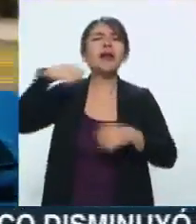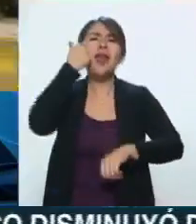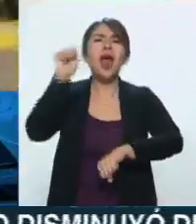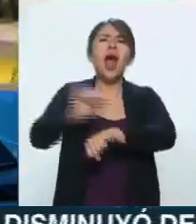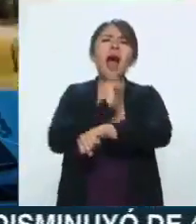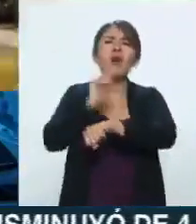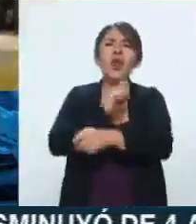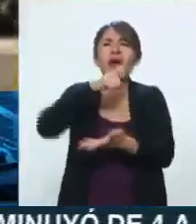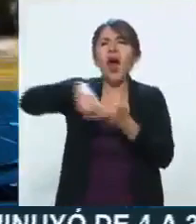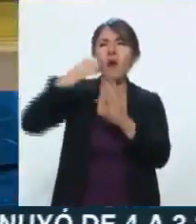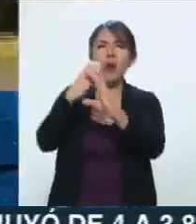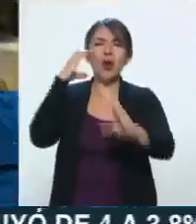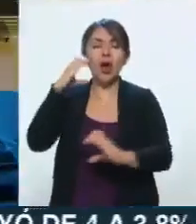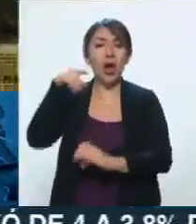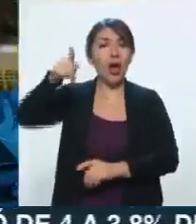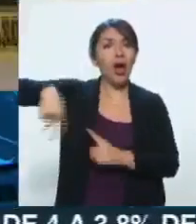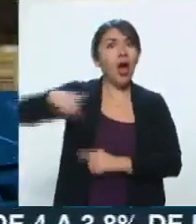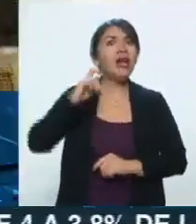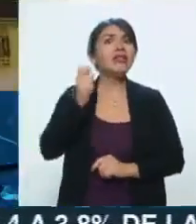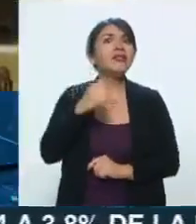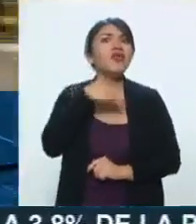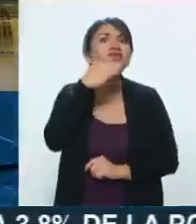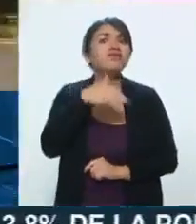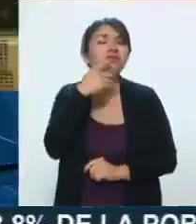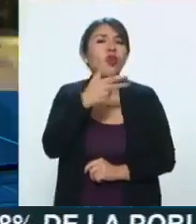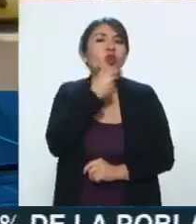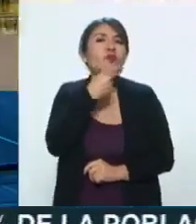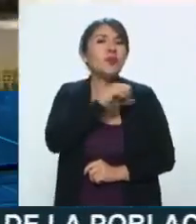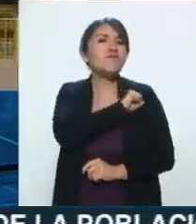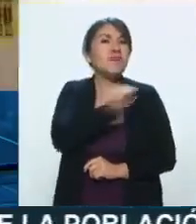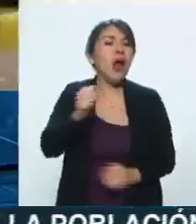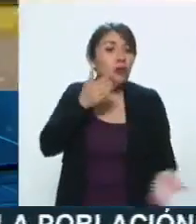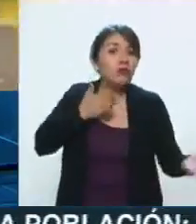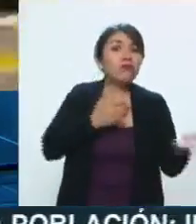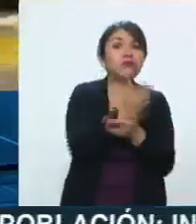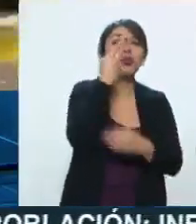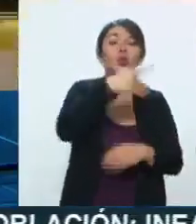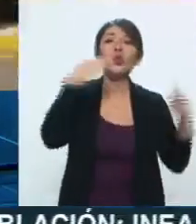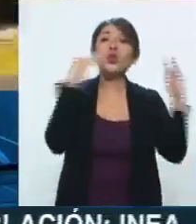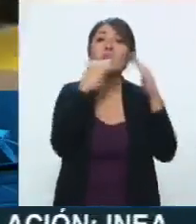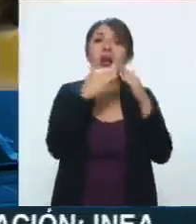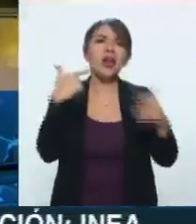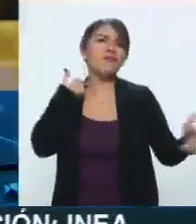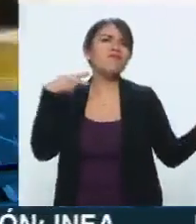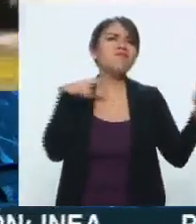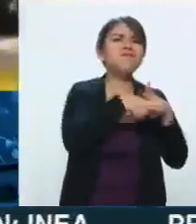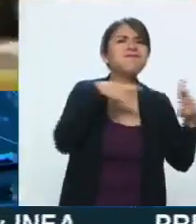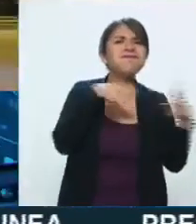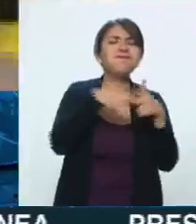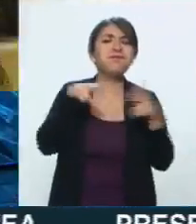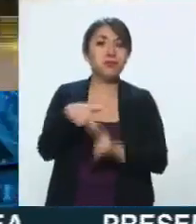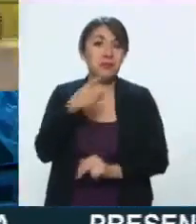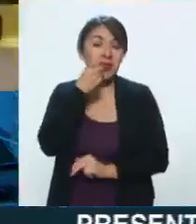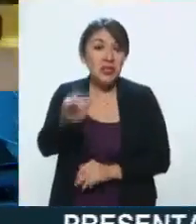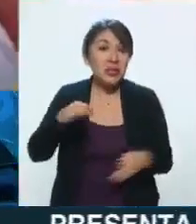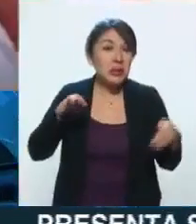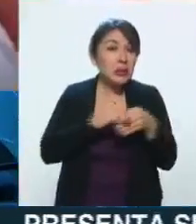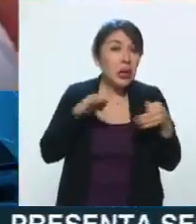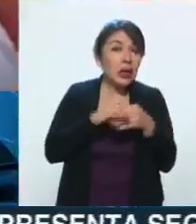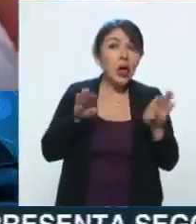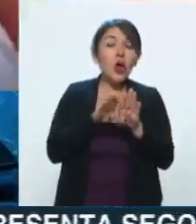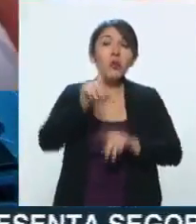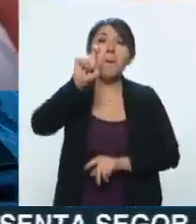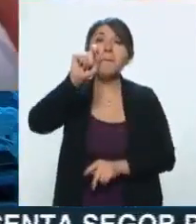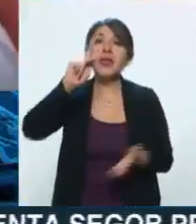los presuntos sicarios llegan a su domicilio y lo asesinan, se dice que por lo menos por